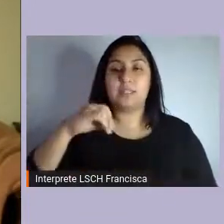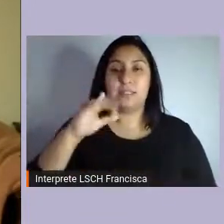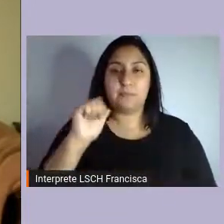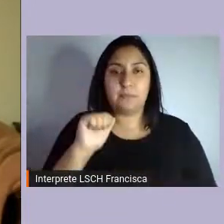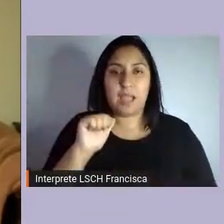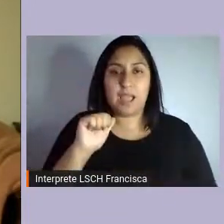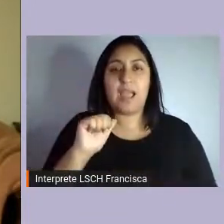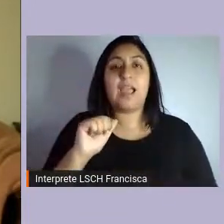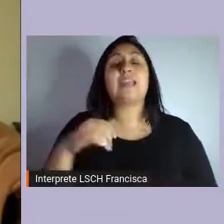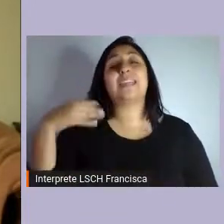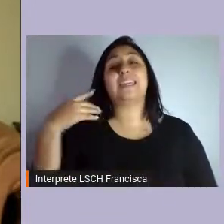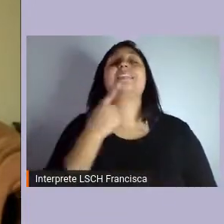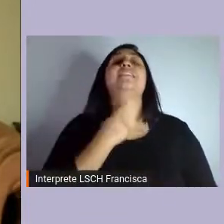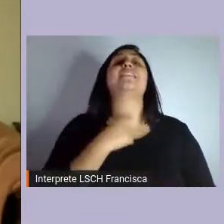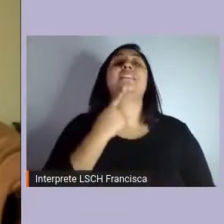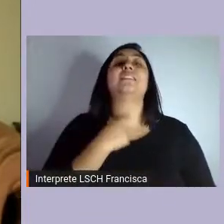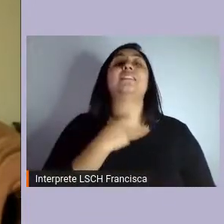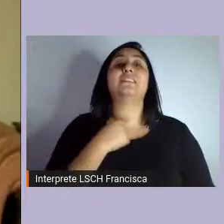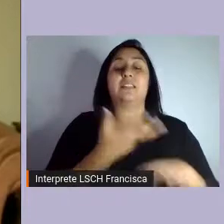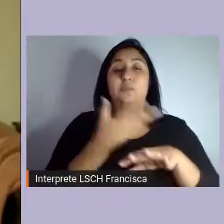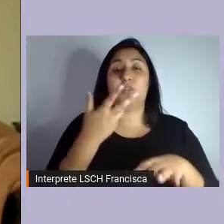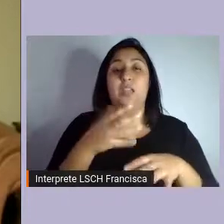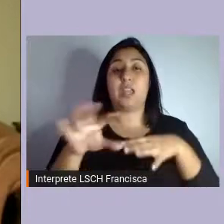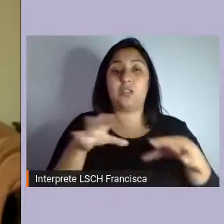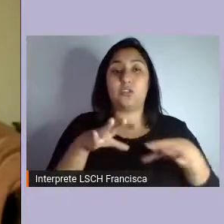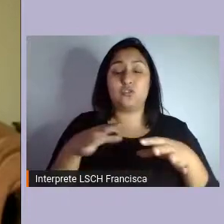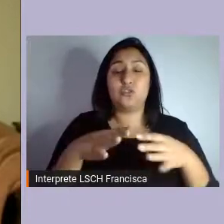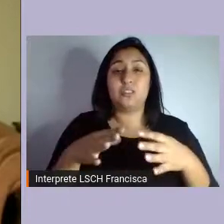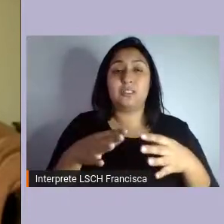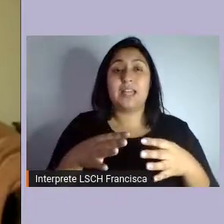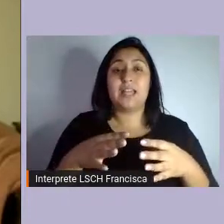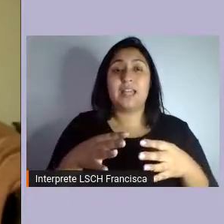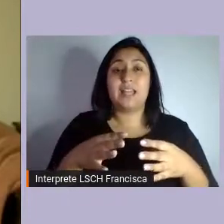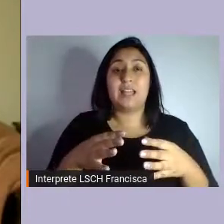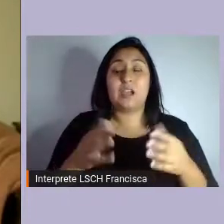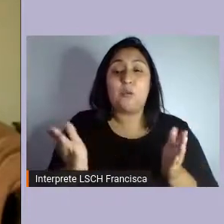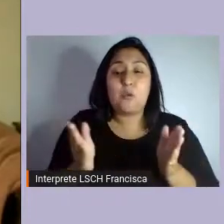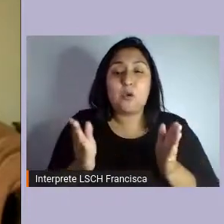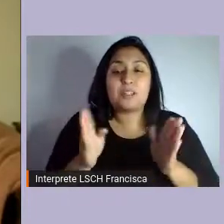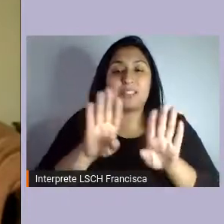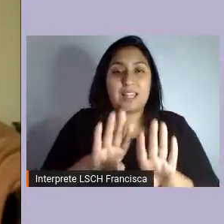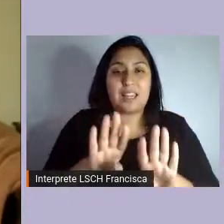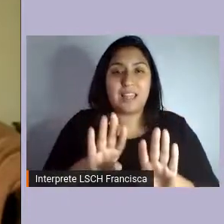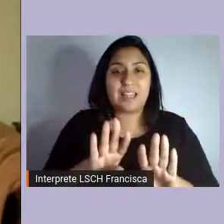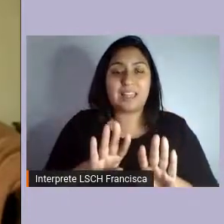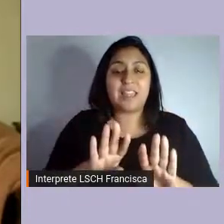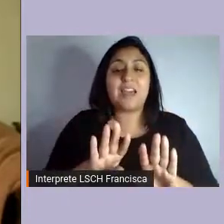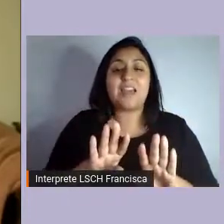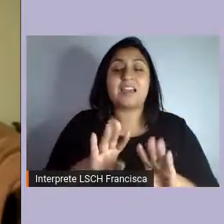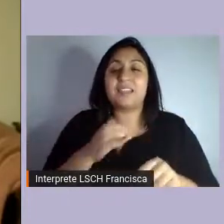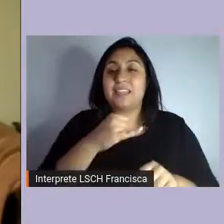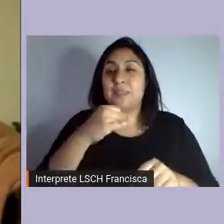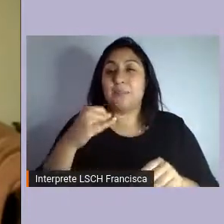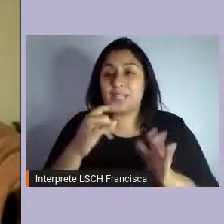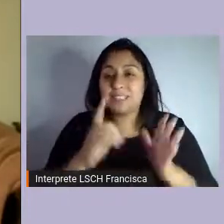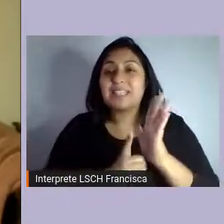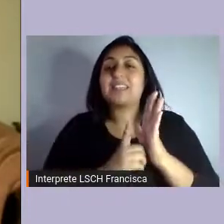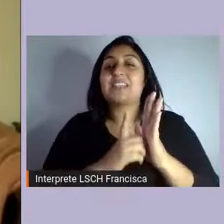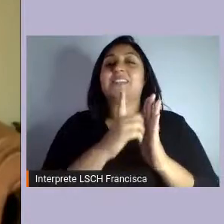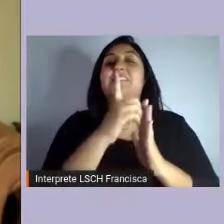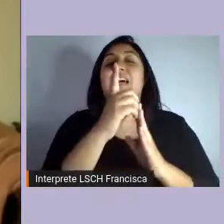hay cosas así como en un capullito cerrado en esas décimas que se van a proyectar, se van a desarrollar, se van a